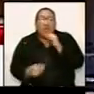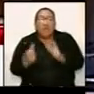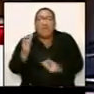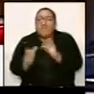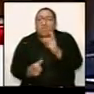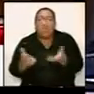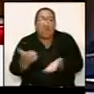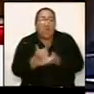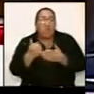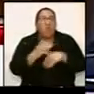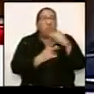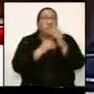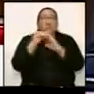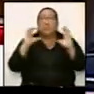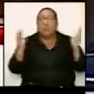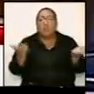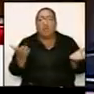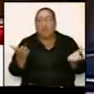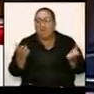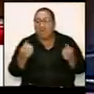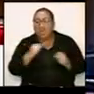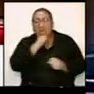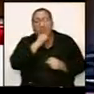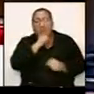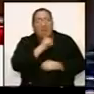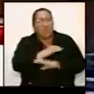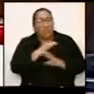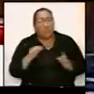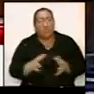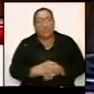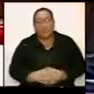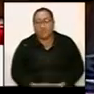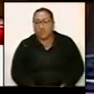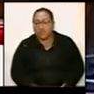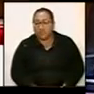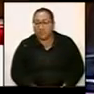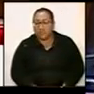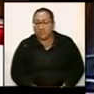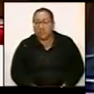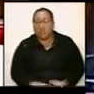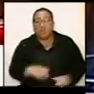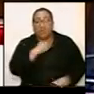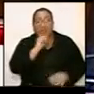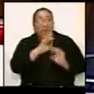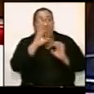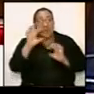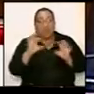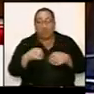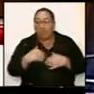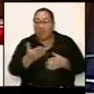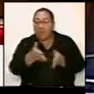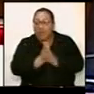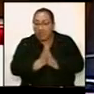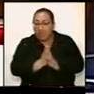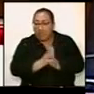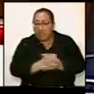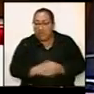falta infraestructura vetusta, vieja. Nos falta equipamiento. Yo le pido...